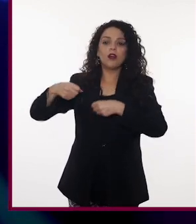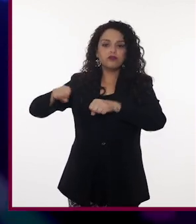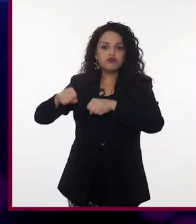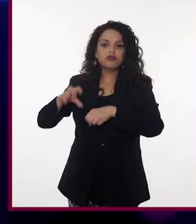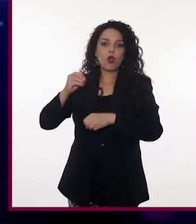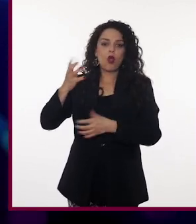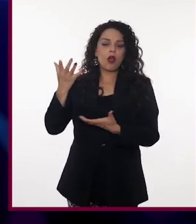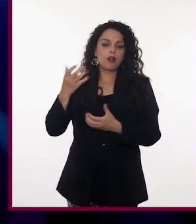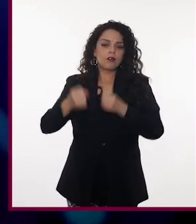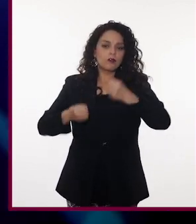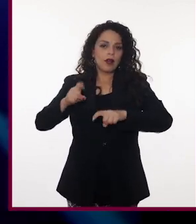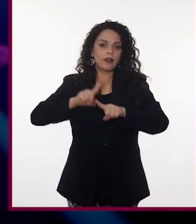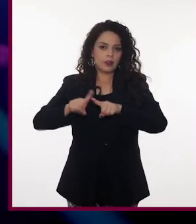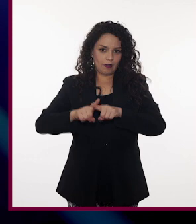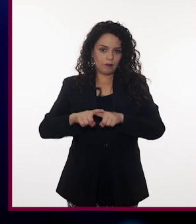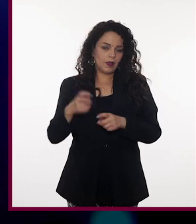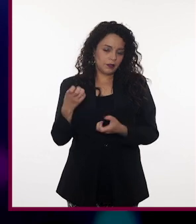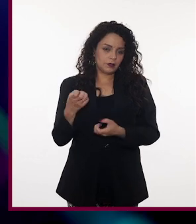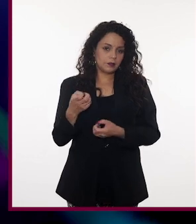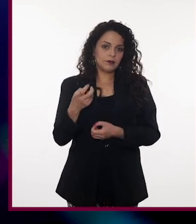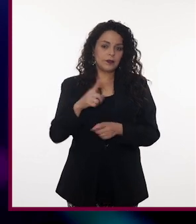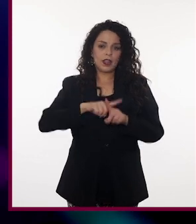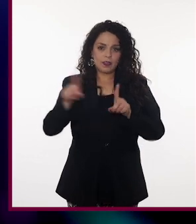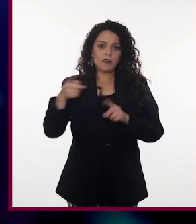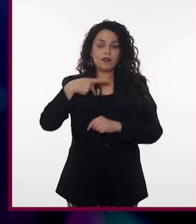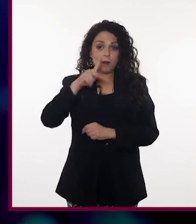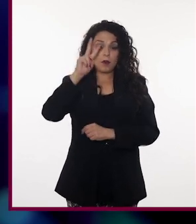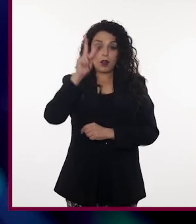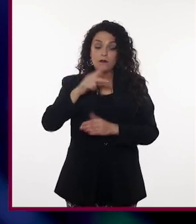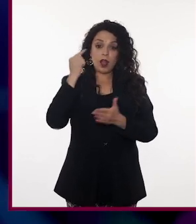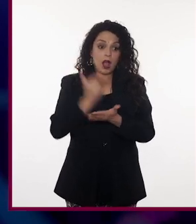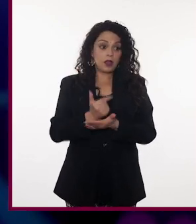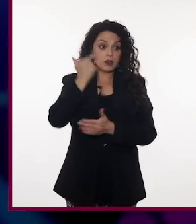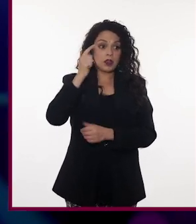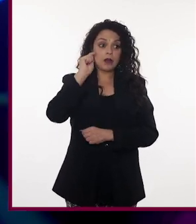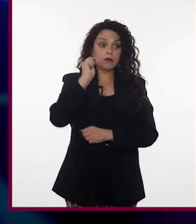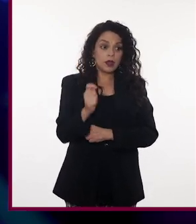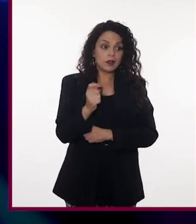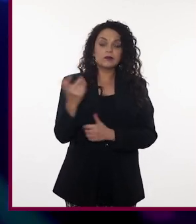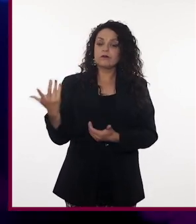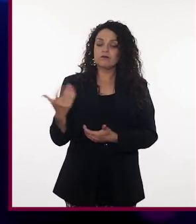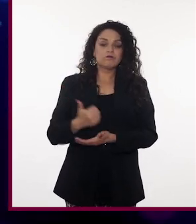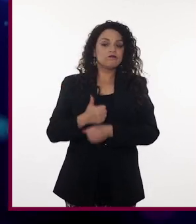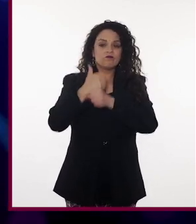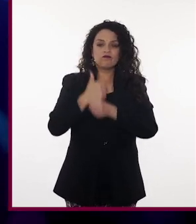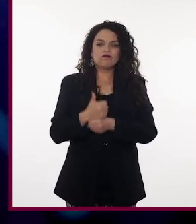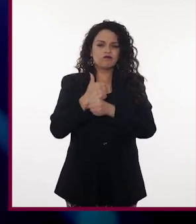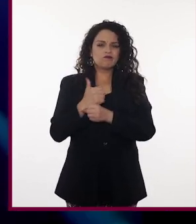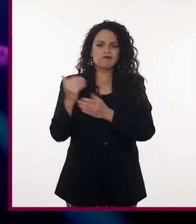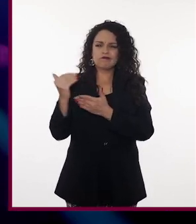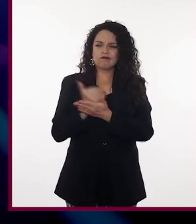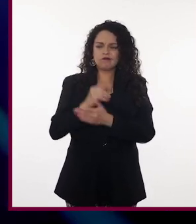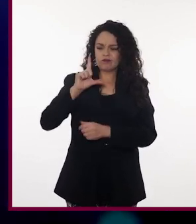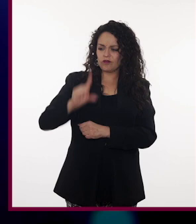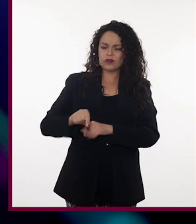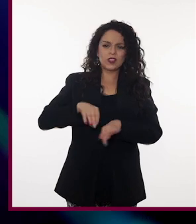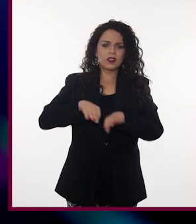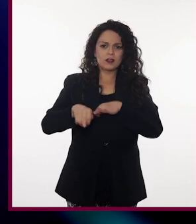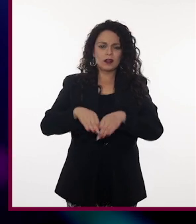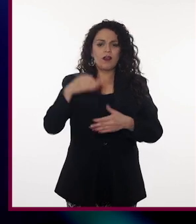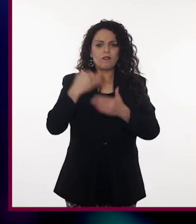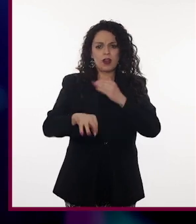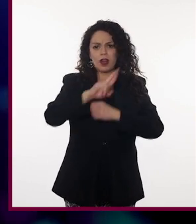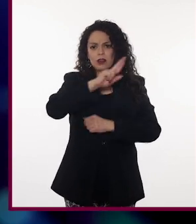Entonces, lo que se ha encontrado es que hay síntomas muy graves de precariedad laboral. Esta falta de reconocimiento